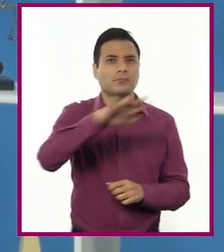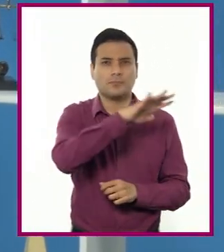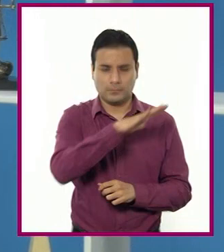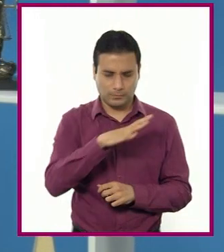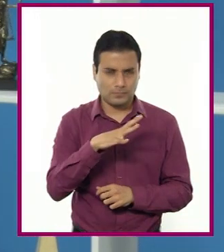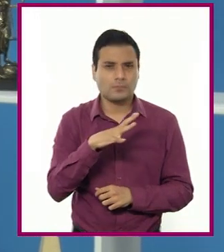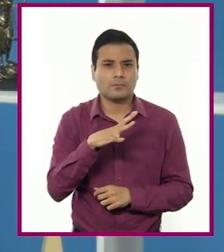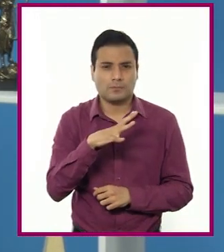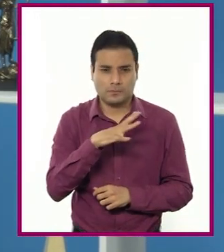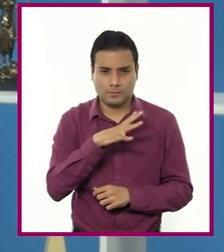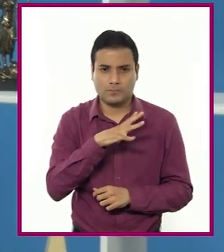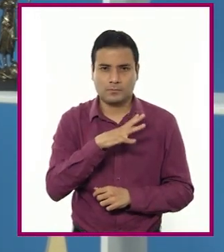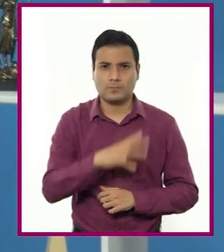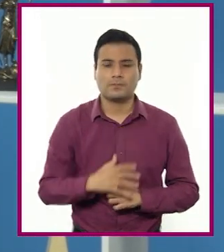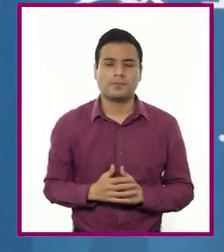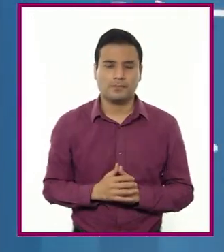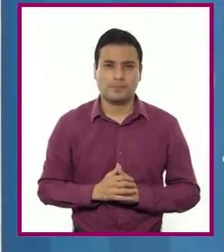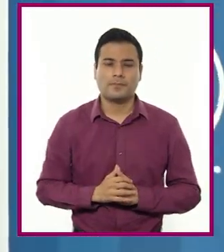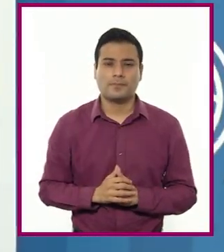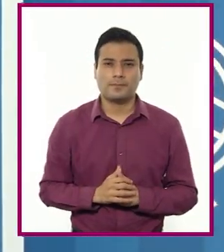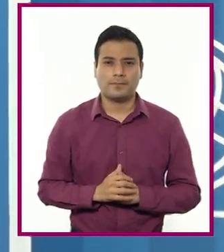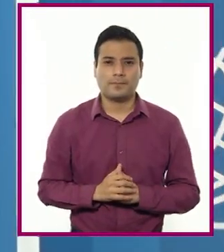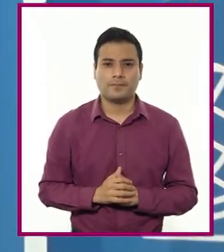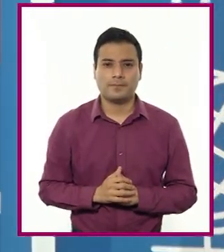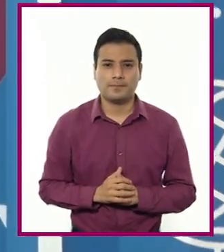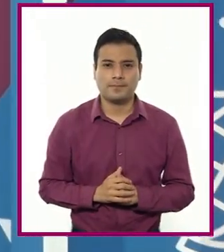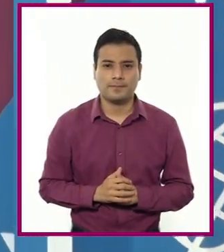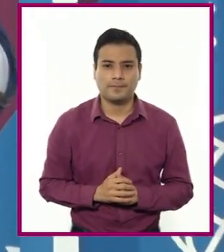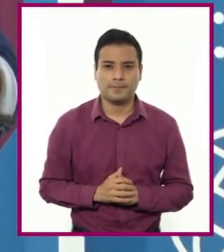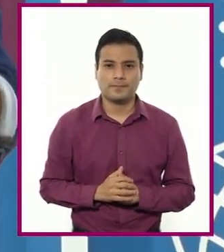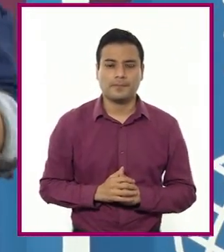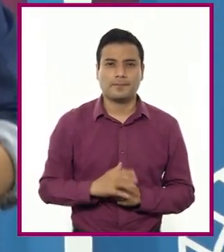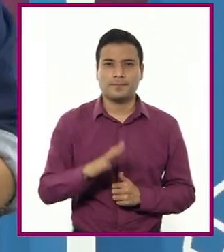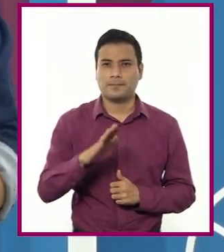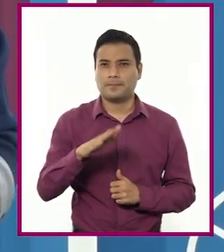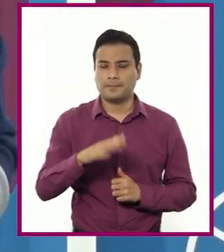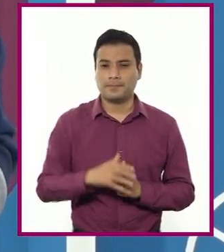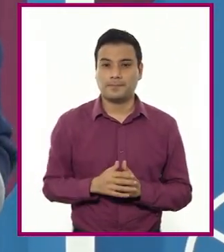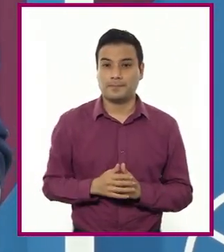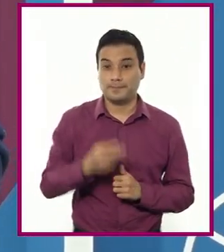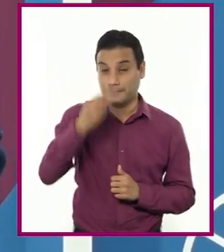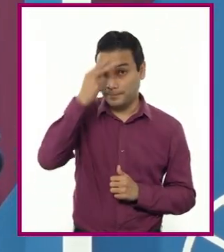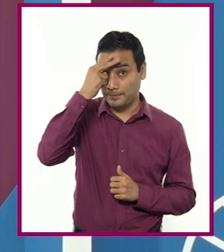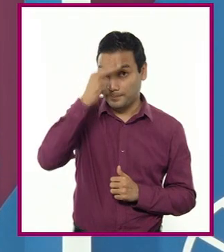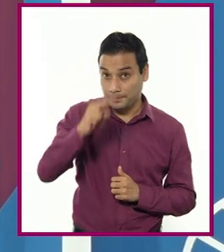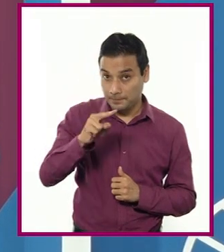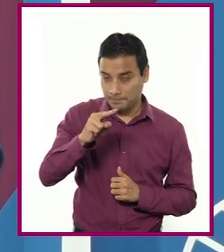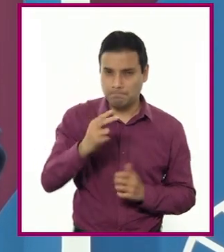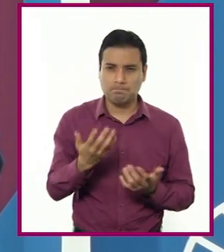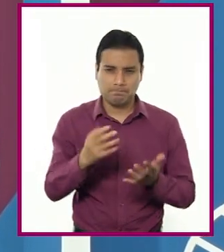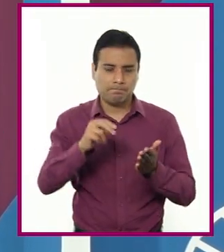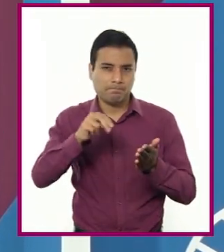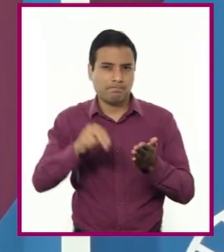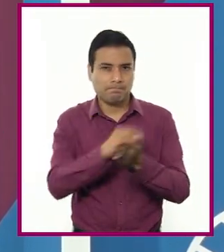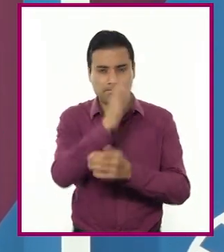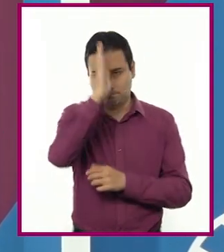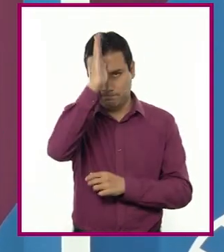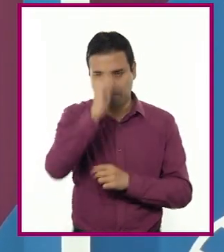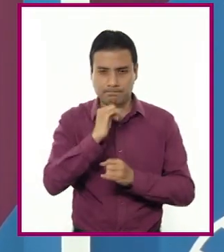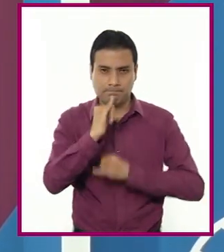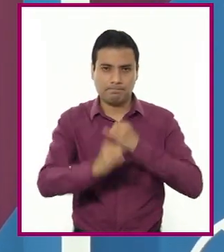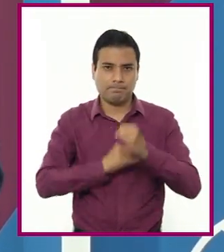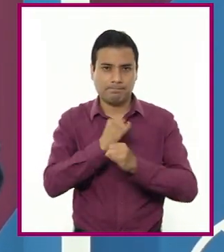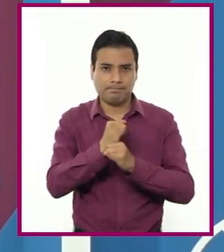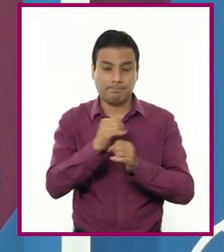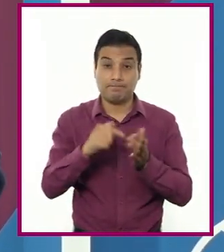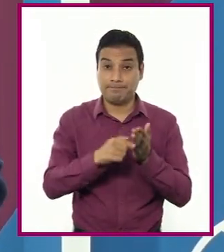a todas las personas por igual. Maestro, México ha firmado diferentes tratados internacionales donde